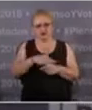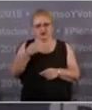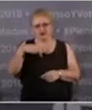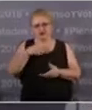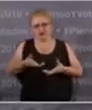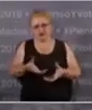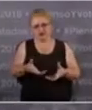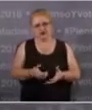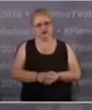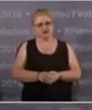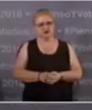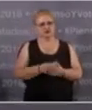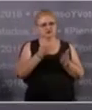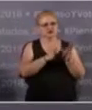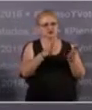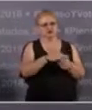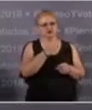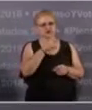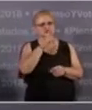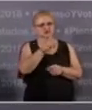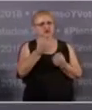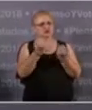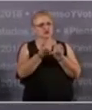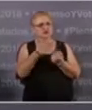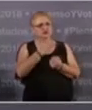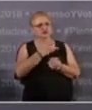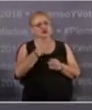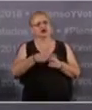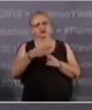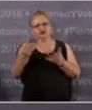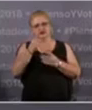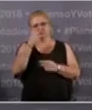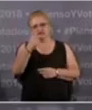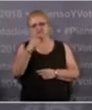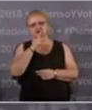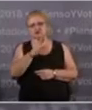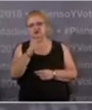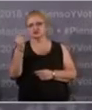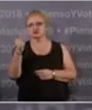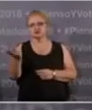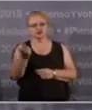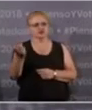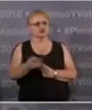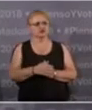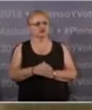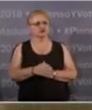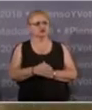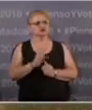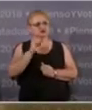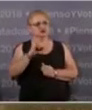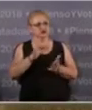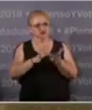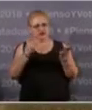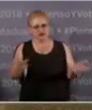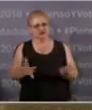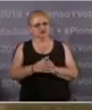gracias, candidato, por su respuesta. Igualmente, en esta ronda tendremos posibilidad de hacer hasta dos réplicas. ¿Gusta hacer el uso de la primera, maestra? Sí, gracias. Efectivamente,